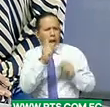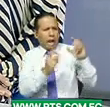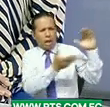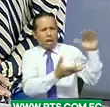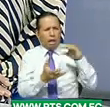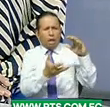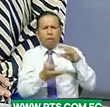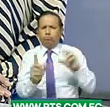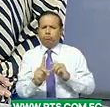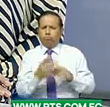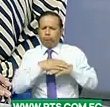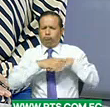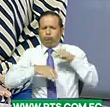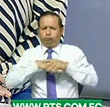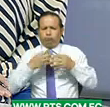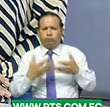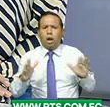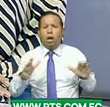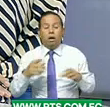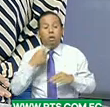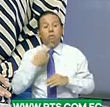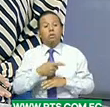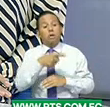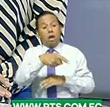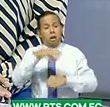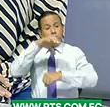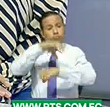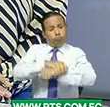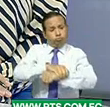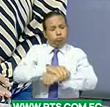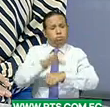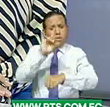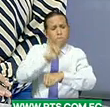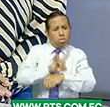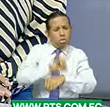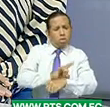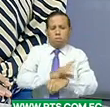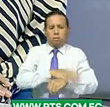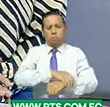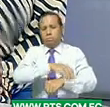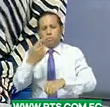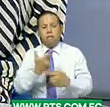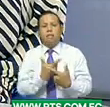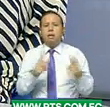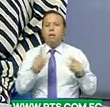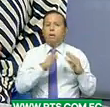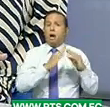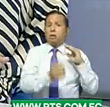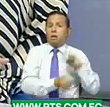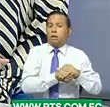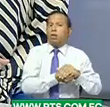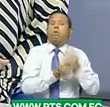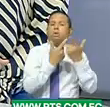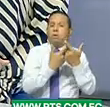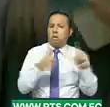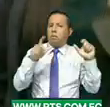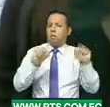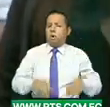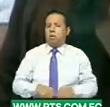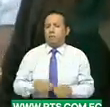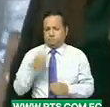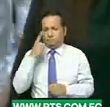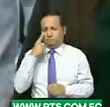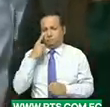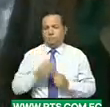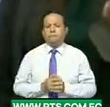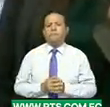dispuso además que se levanten las medidas alternativas a la prisión preventiva que pesaban sobre el exmandatario. Escuchemos. Fue el